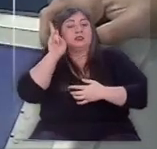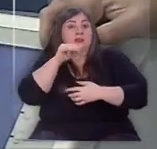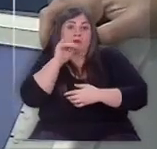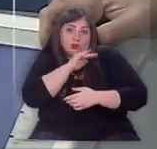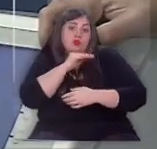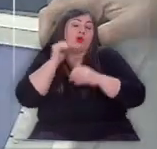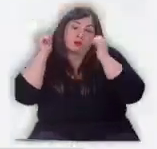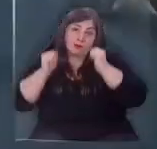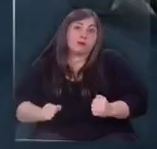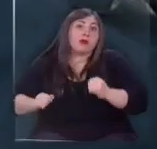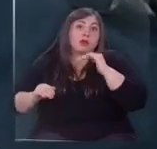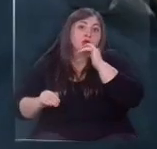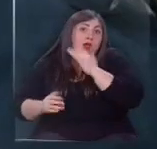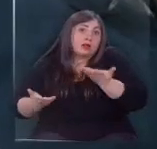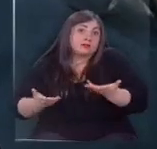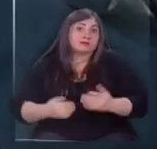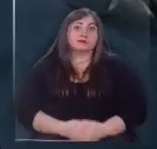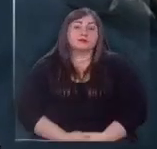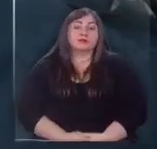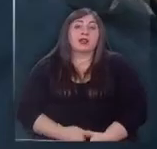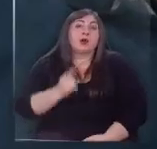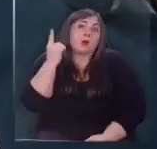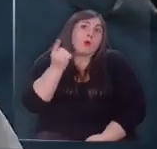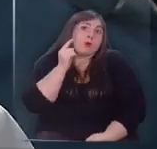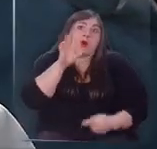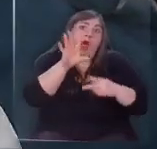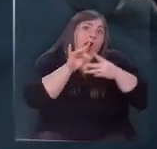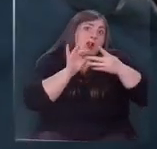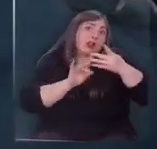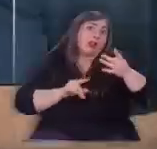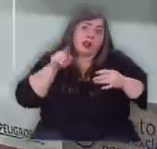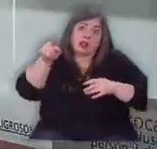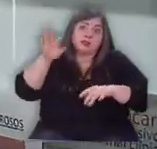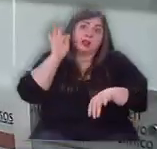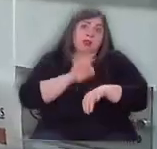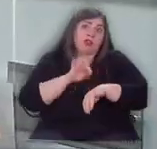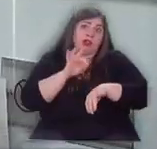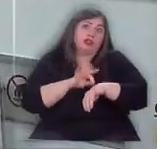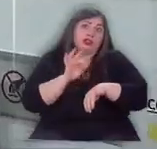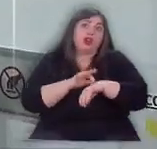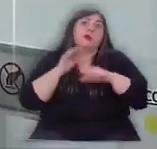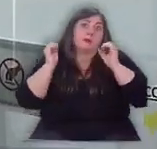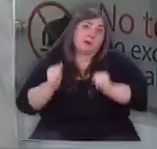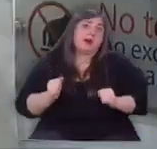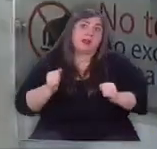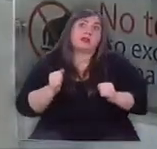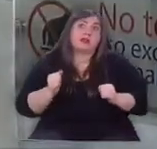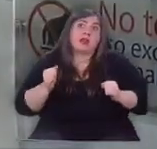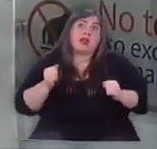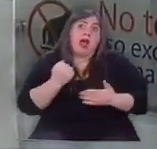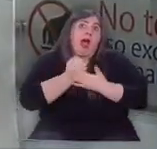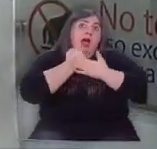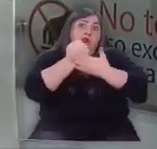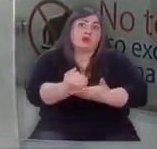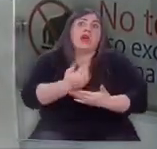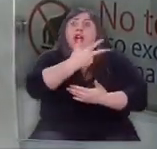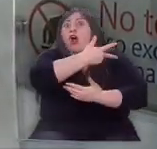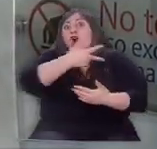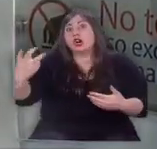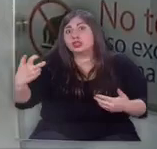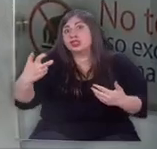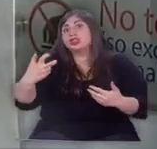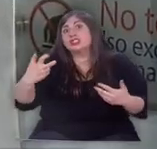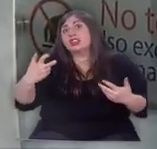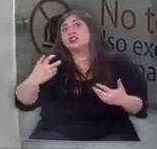se puede ocupar. Una alternativa que, según este médico intensivista, podría aumentar en cerca de 800